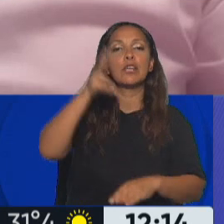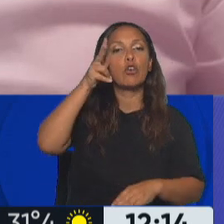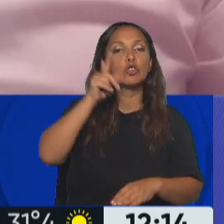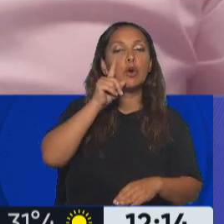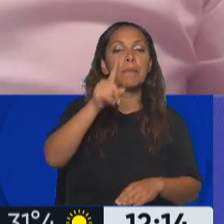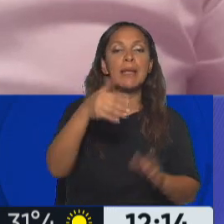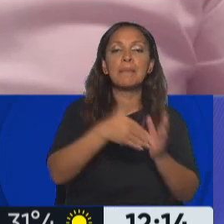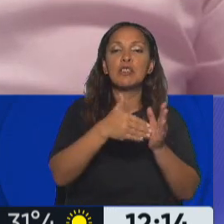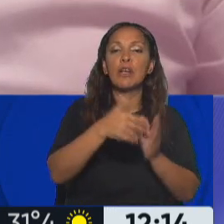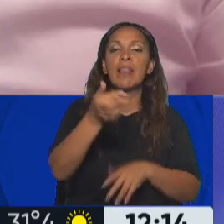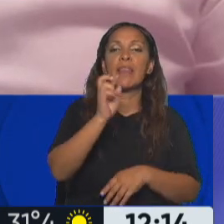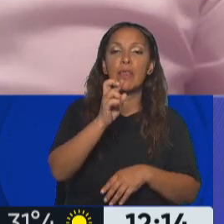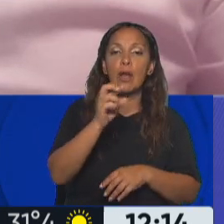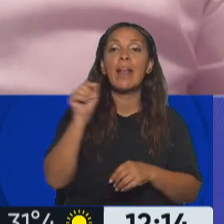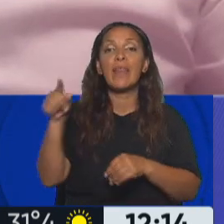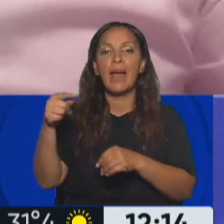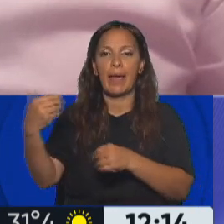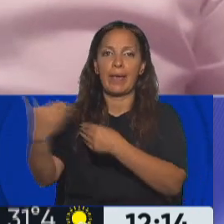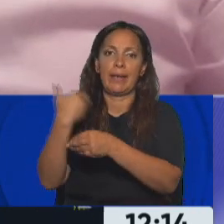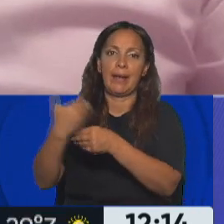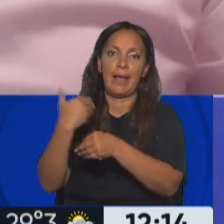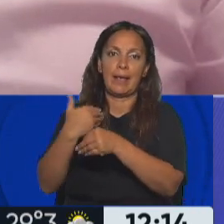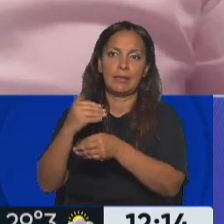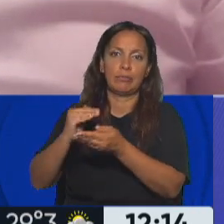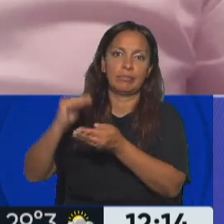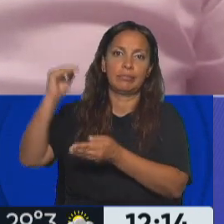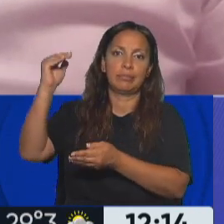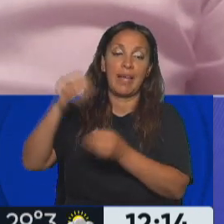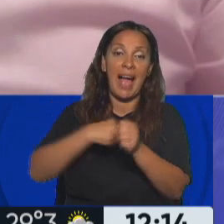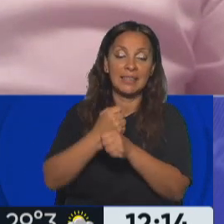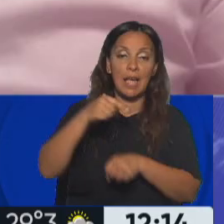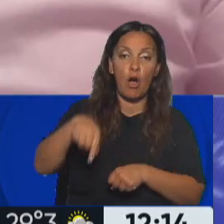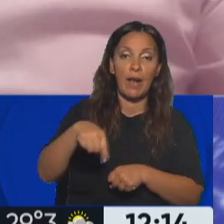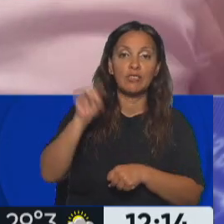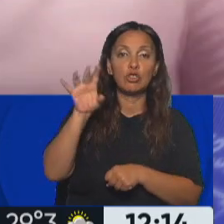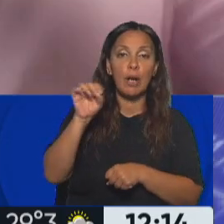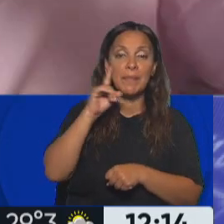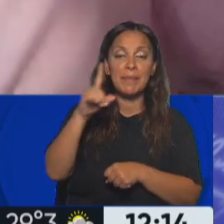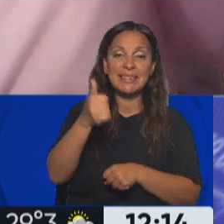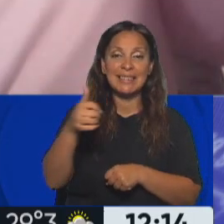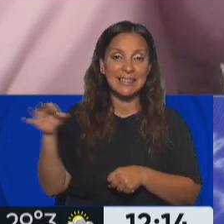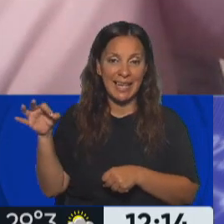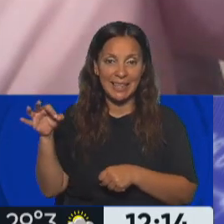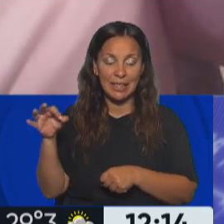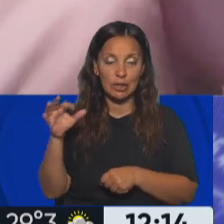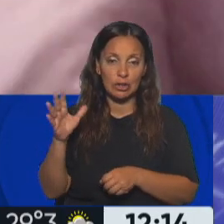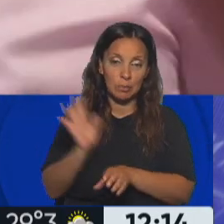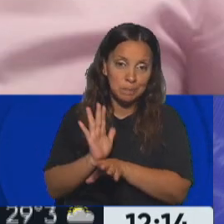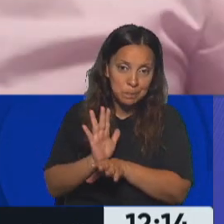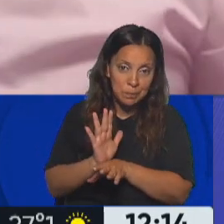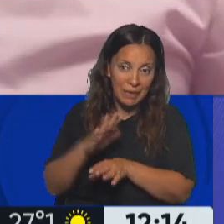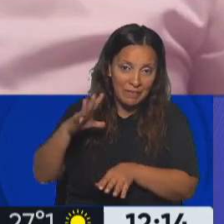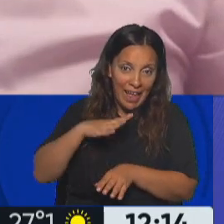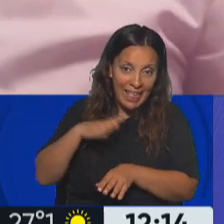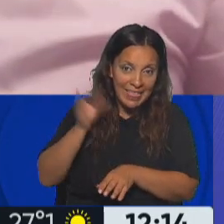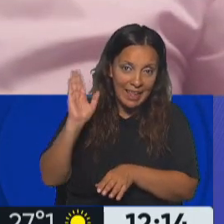superávit, ¿verdad? Y se alcanzó por el momento unos 1.600 millones, o sea, todavía daría la sensación de que se está lejos de